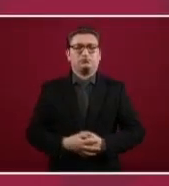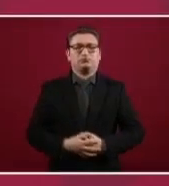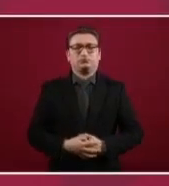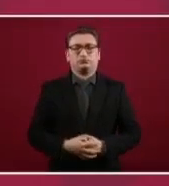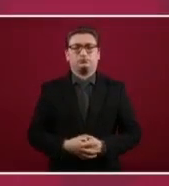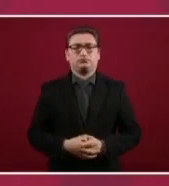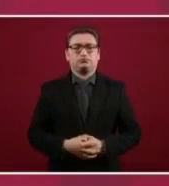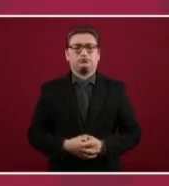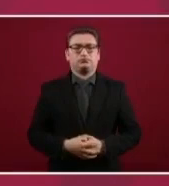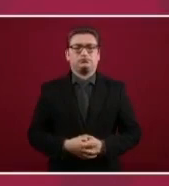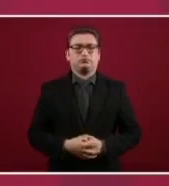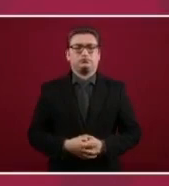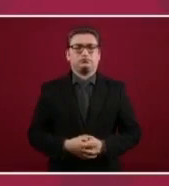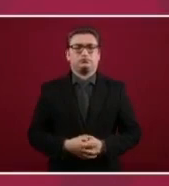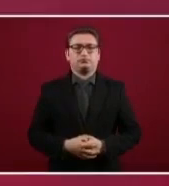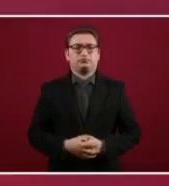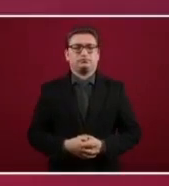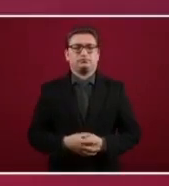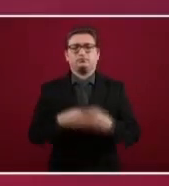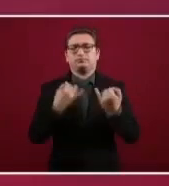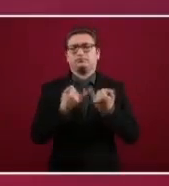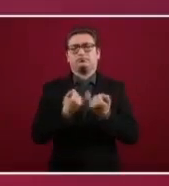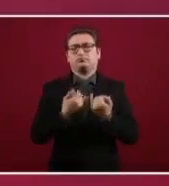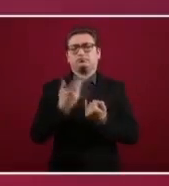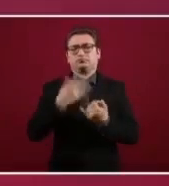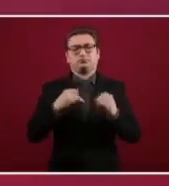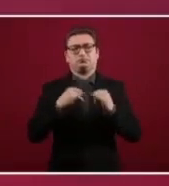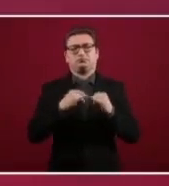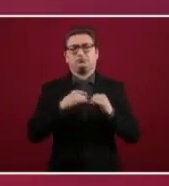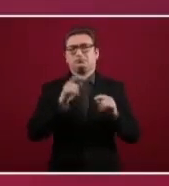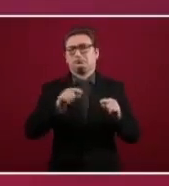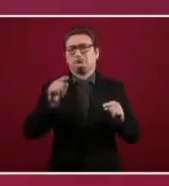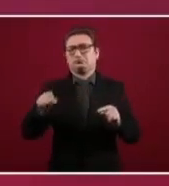com y las instancias